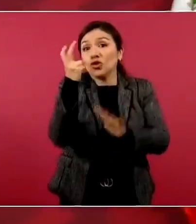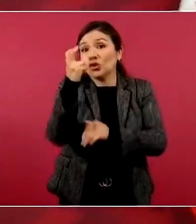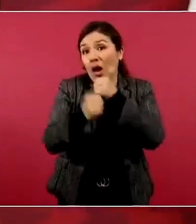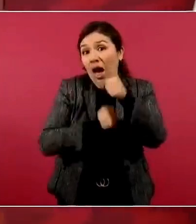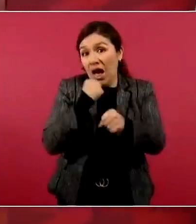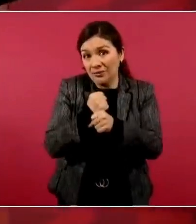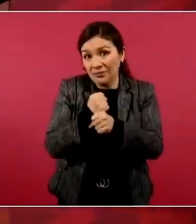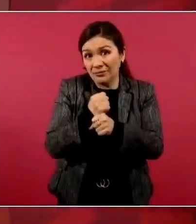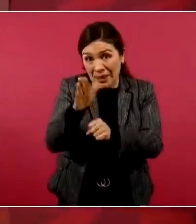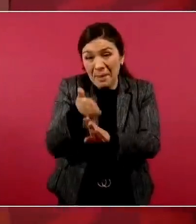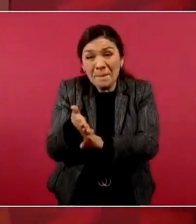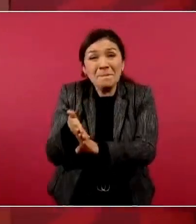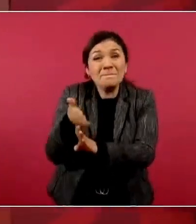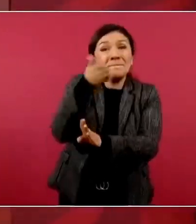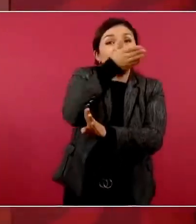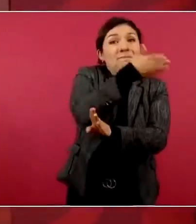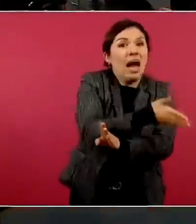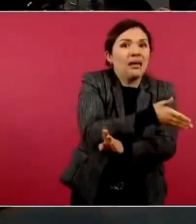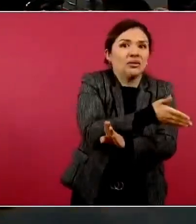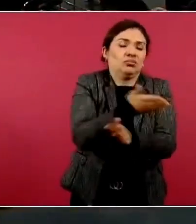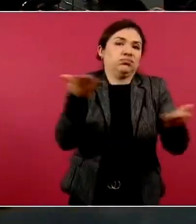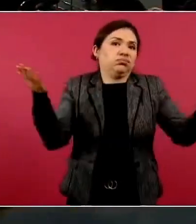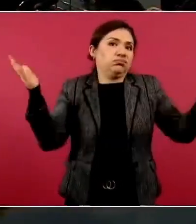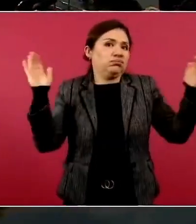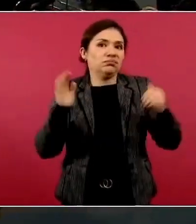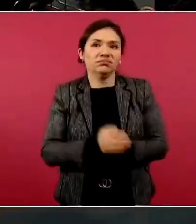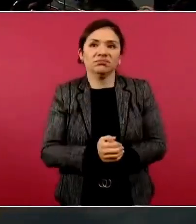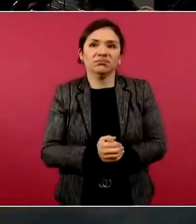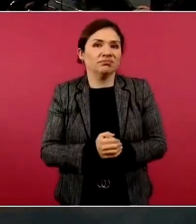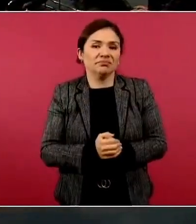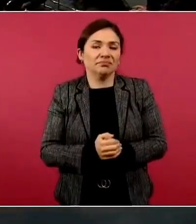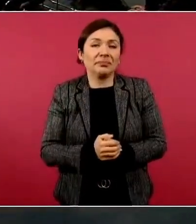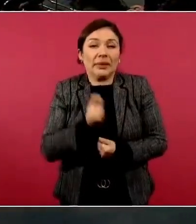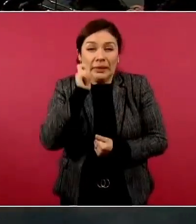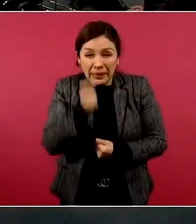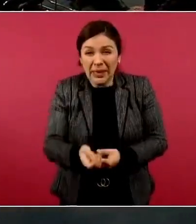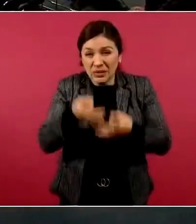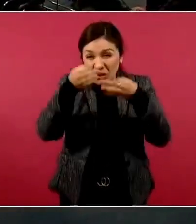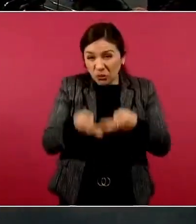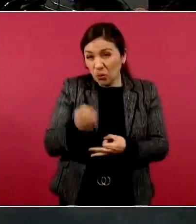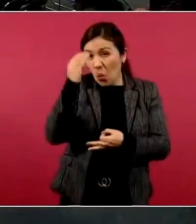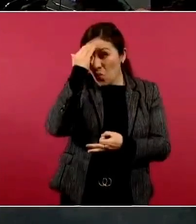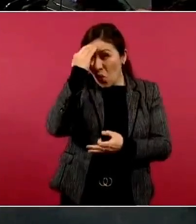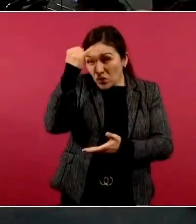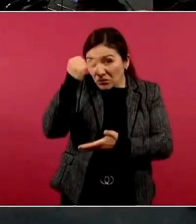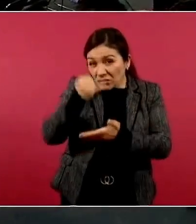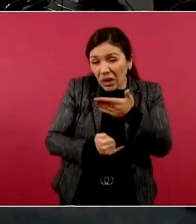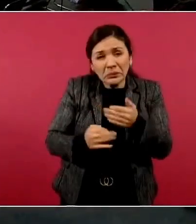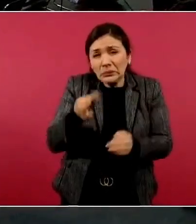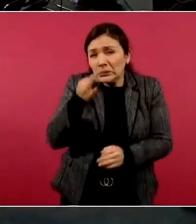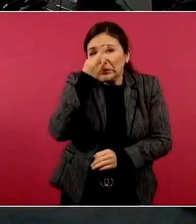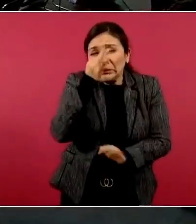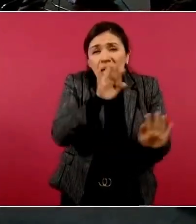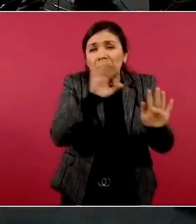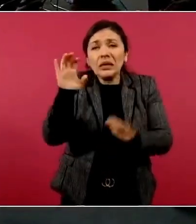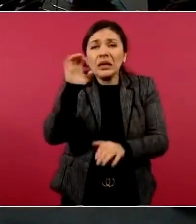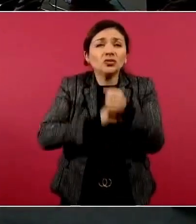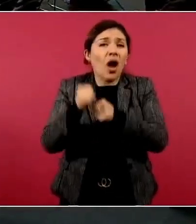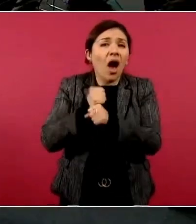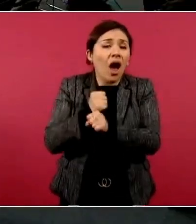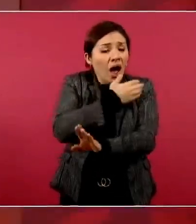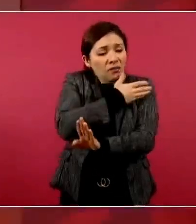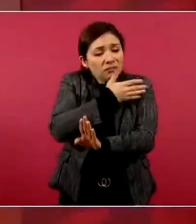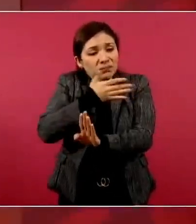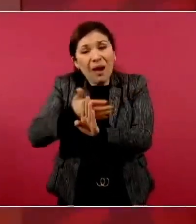atrás? No, esa es otra historia. Entonces, ¿qué conocemos? 500 años. ¿Y